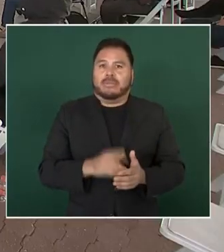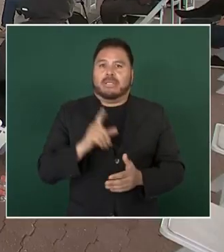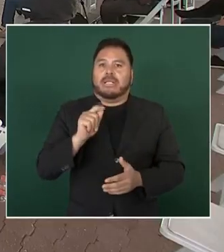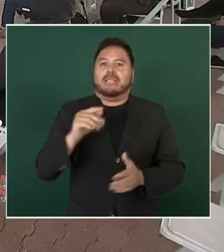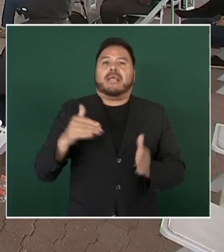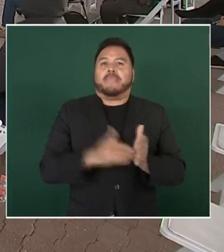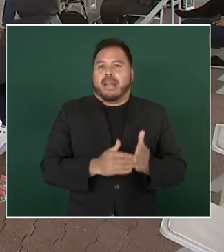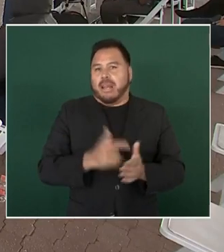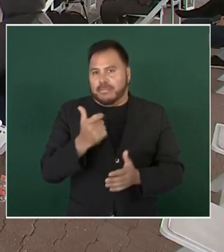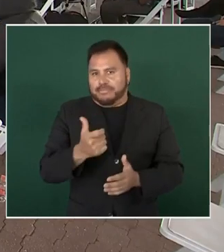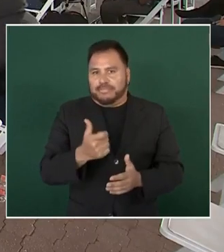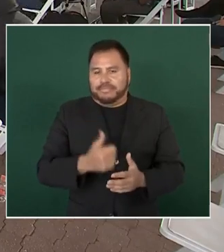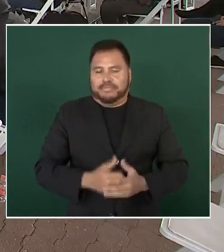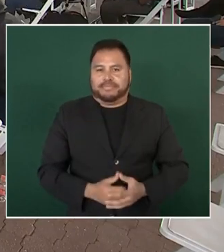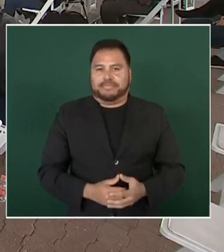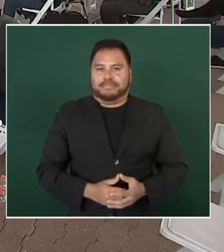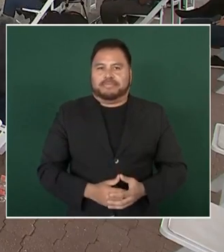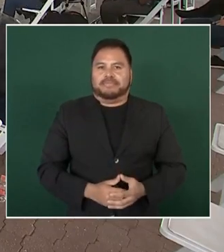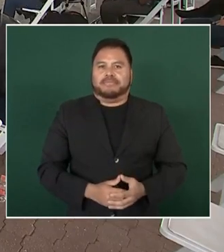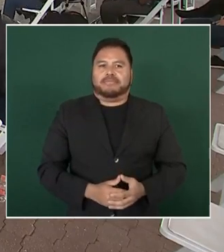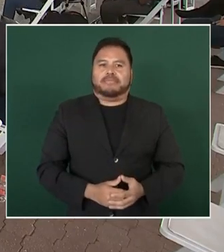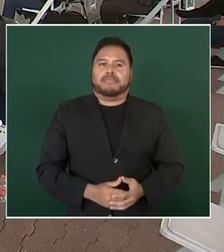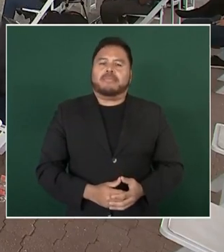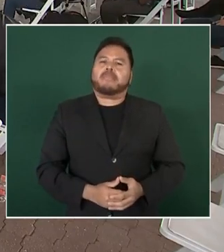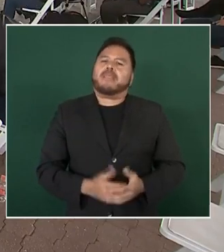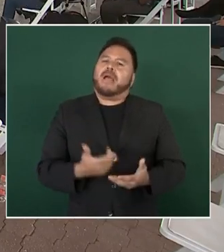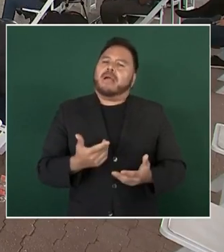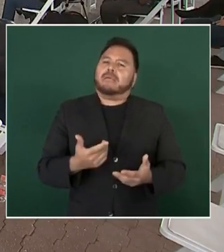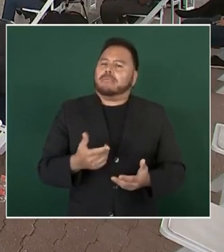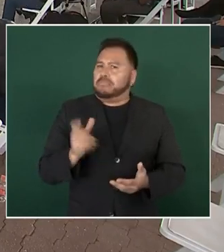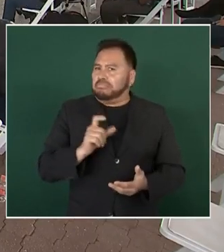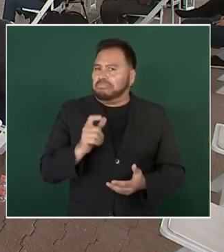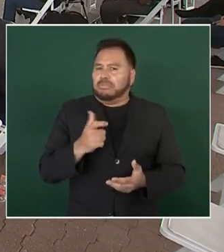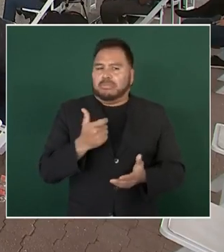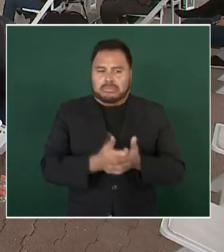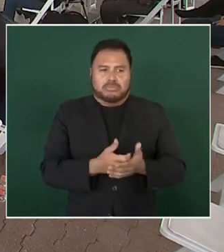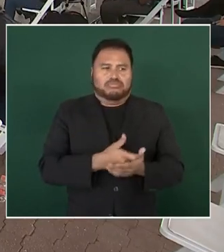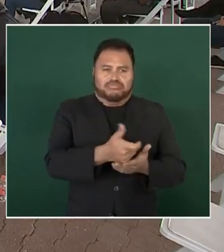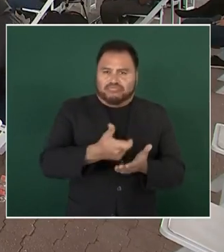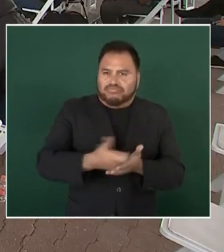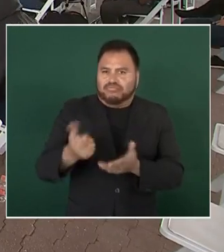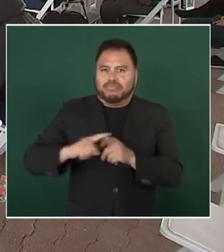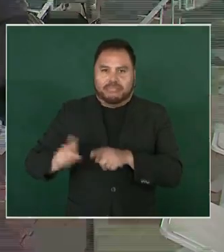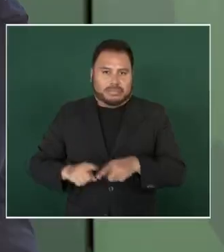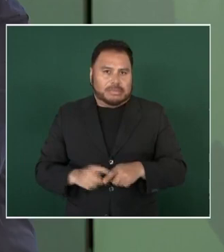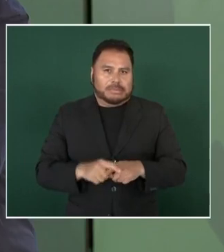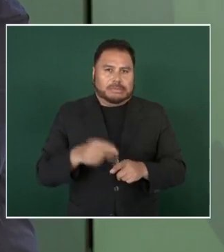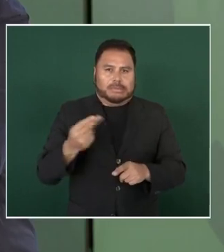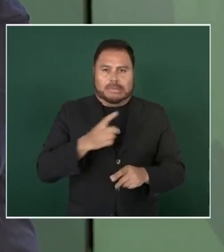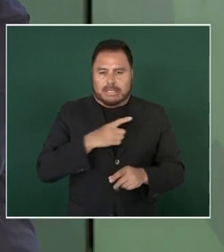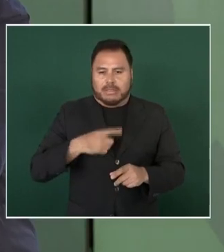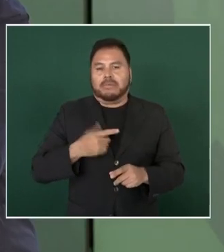63,070,000 pesos, una vez cubiertos los gastos extraordinarios.